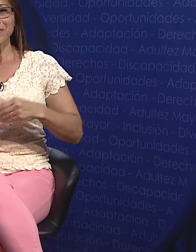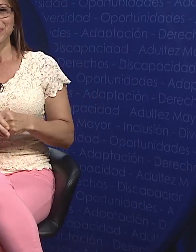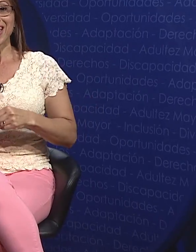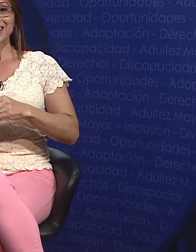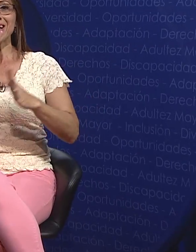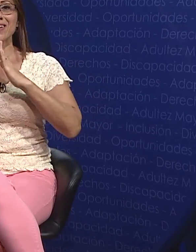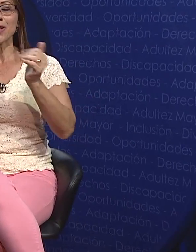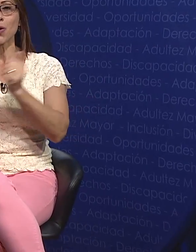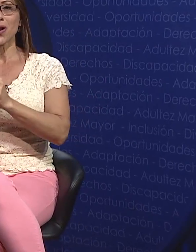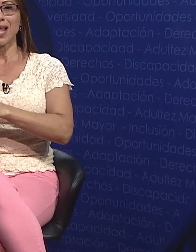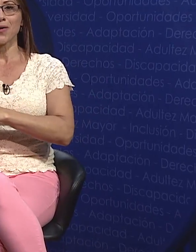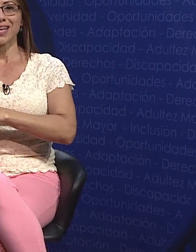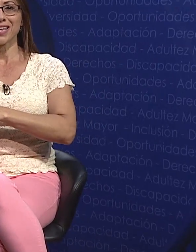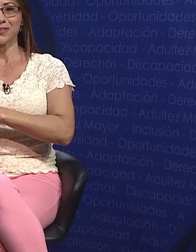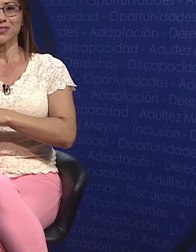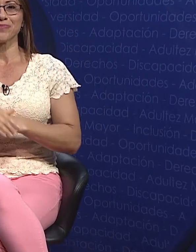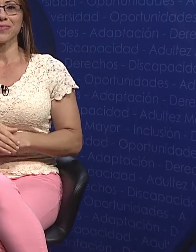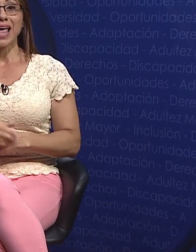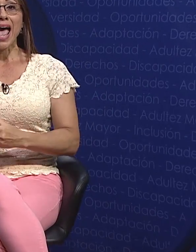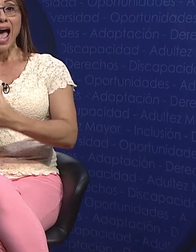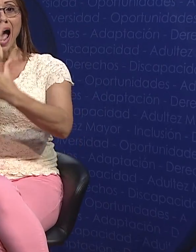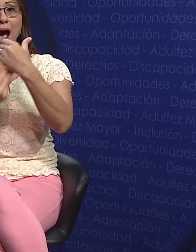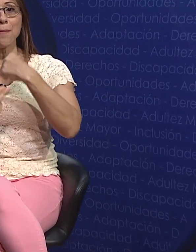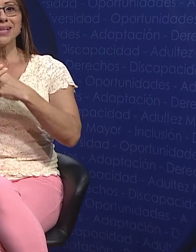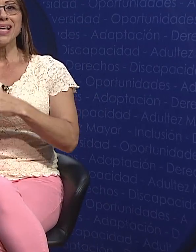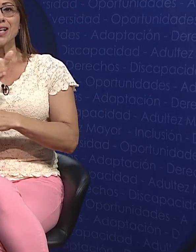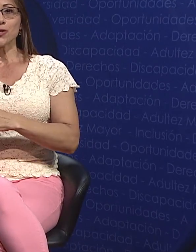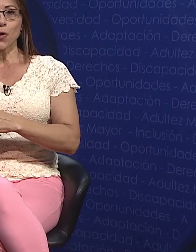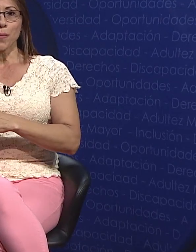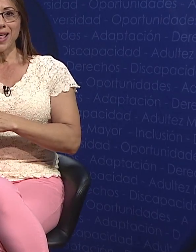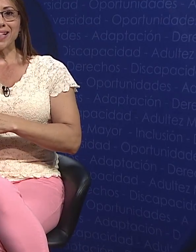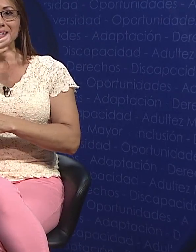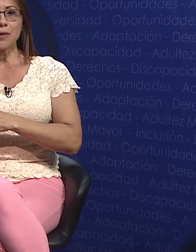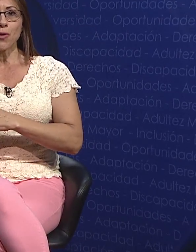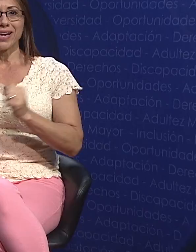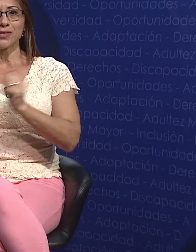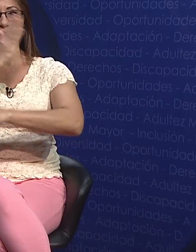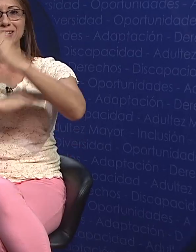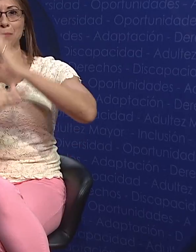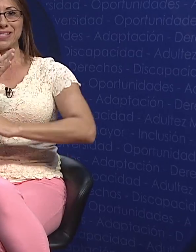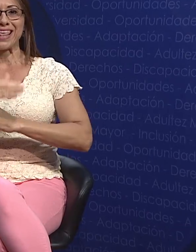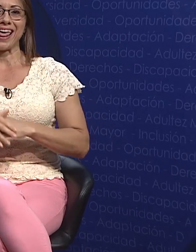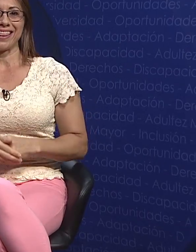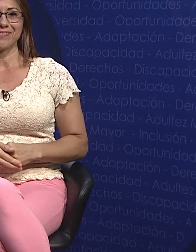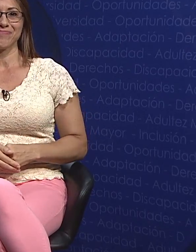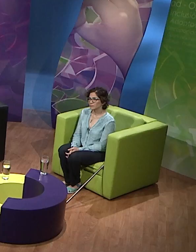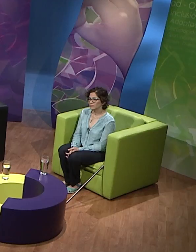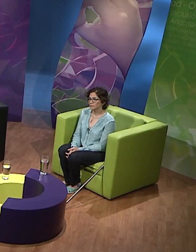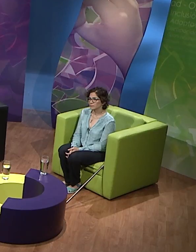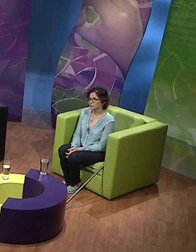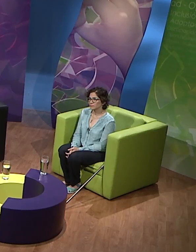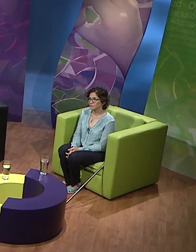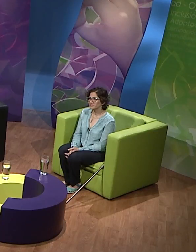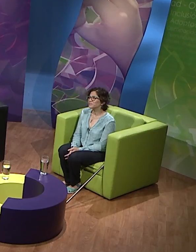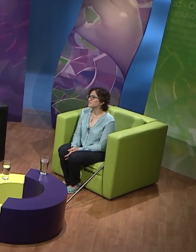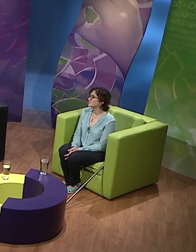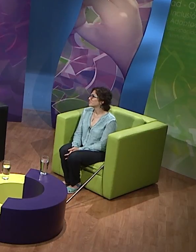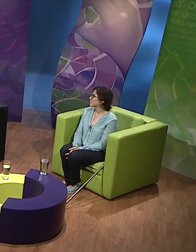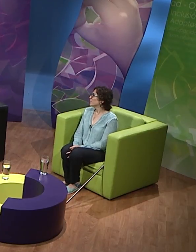conductora. Estará conversando con Lauren Quiroz. Ambas son madres y mujeres con discapacidad. Adelante,